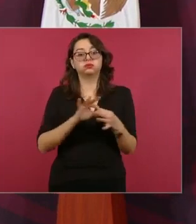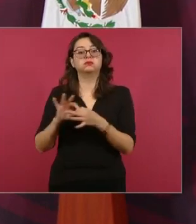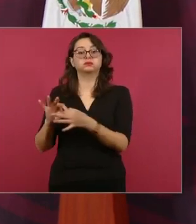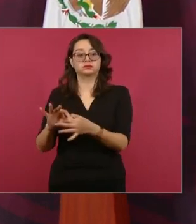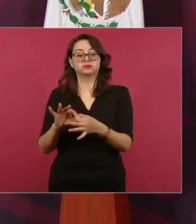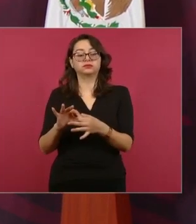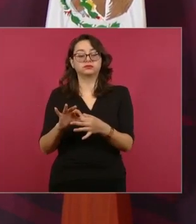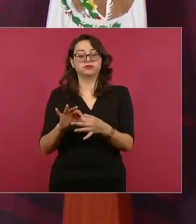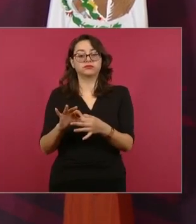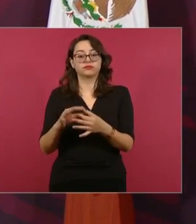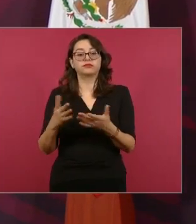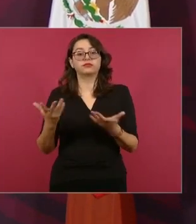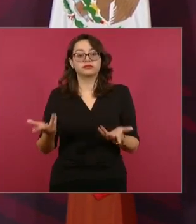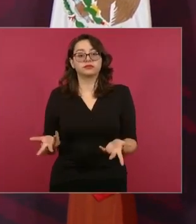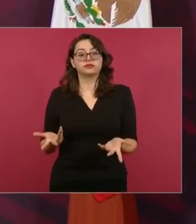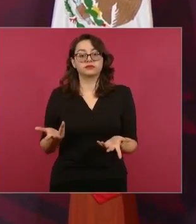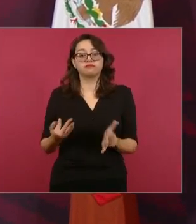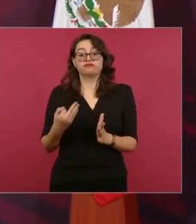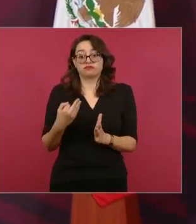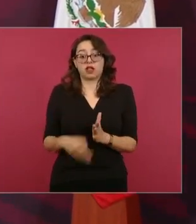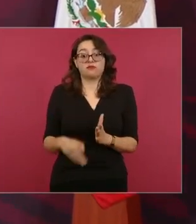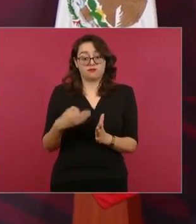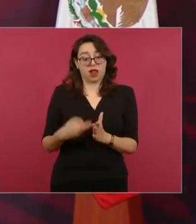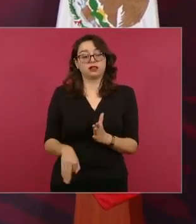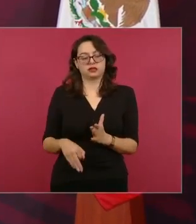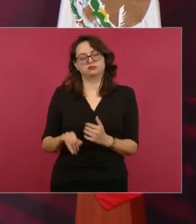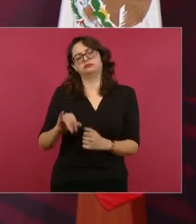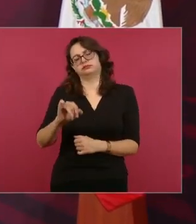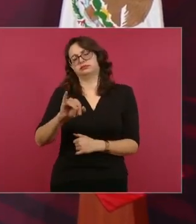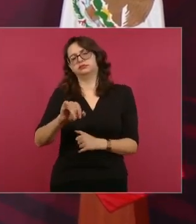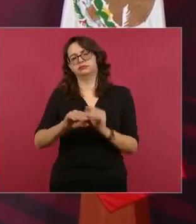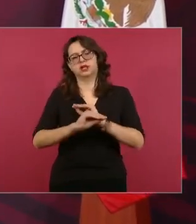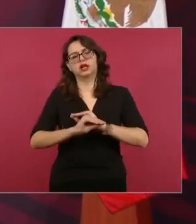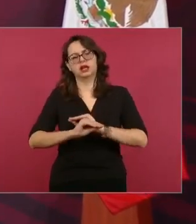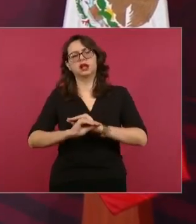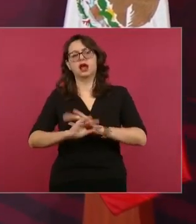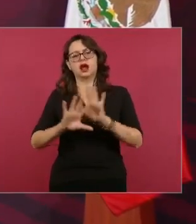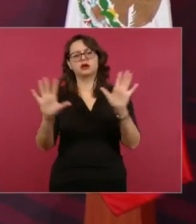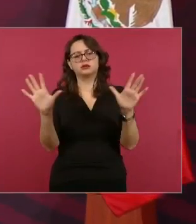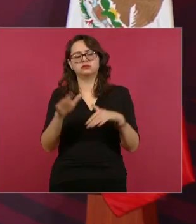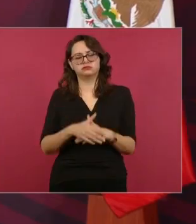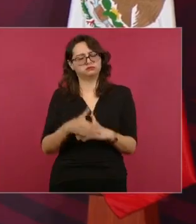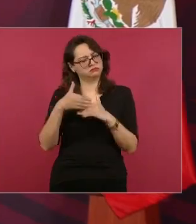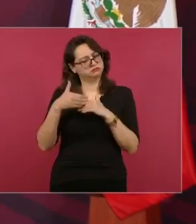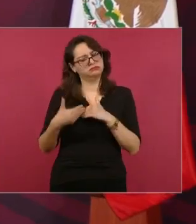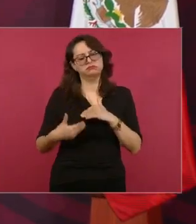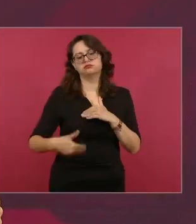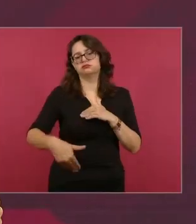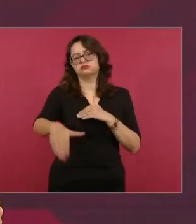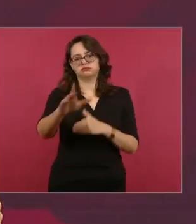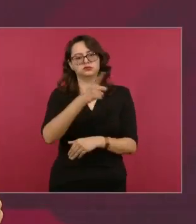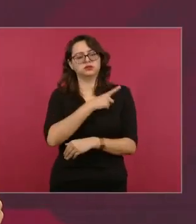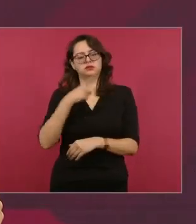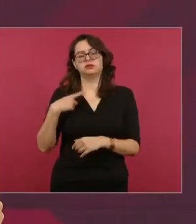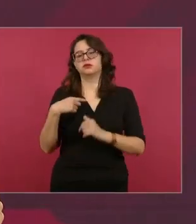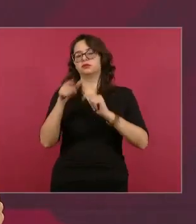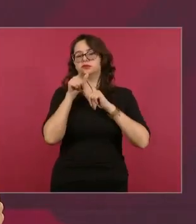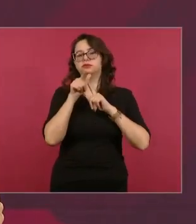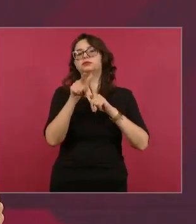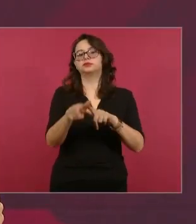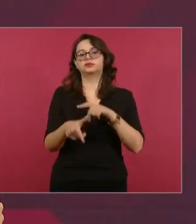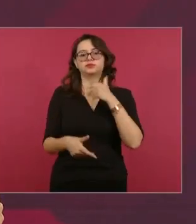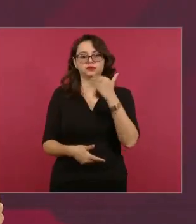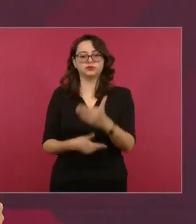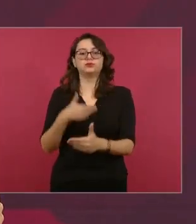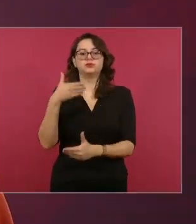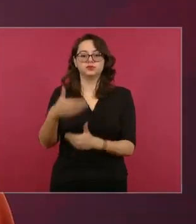Todavía, por supuesto que falta ir hacia adelante, pero vamos avanzando muy bien y en efecto se da